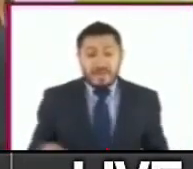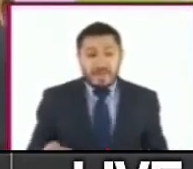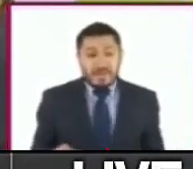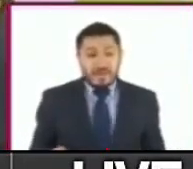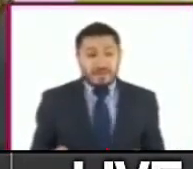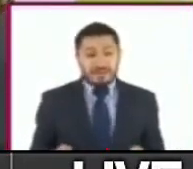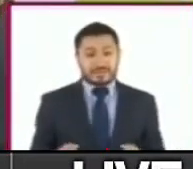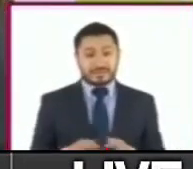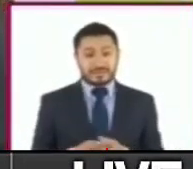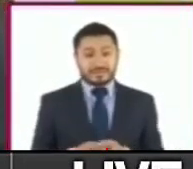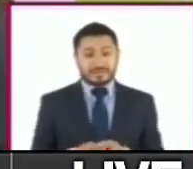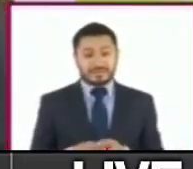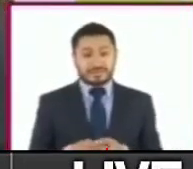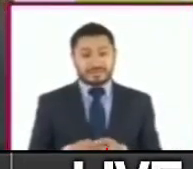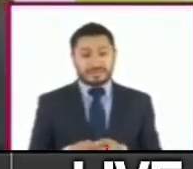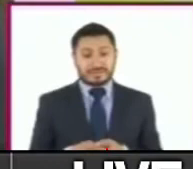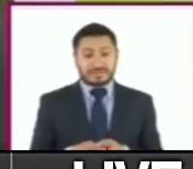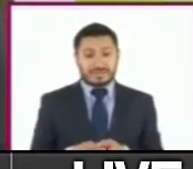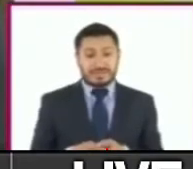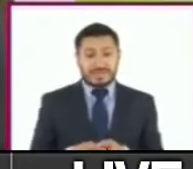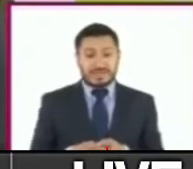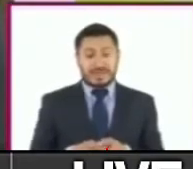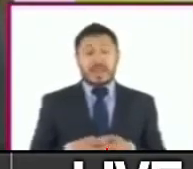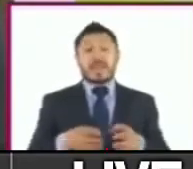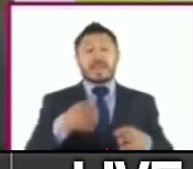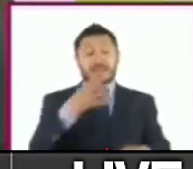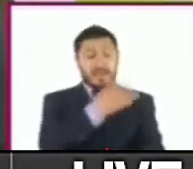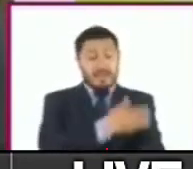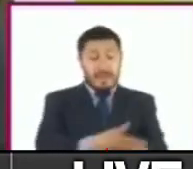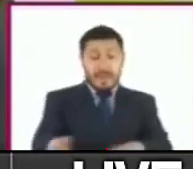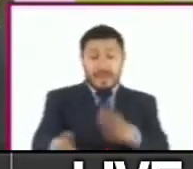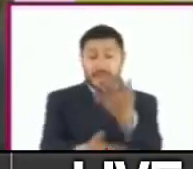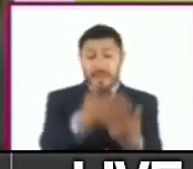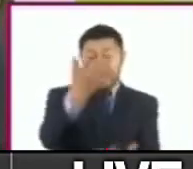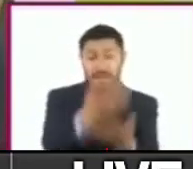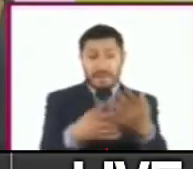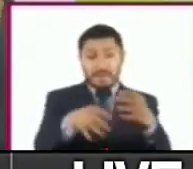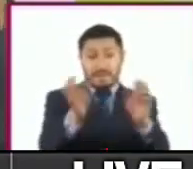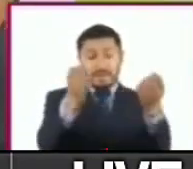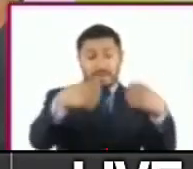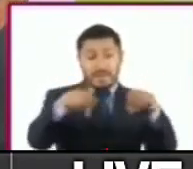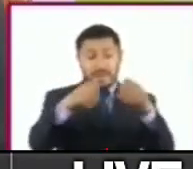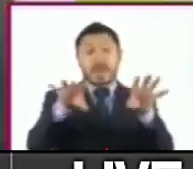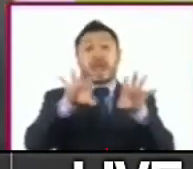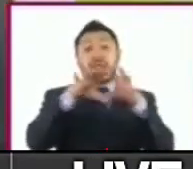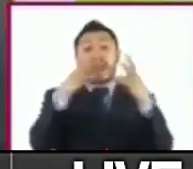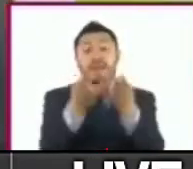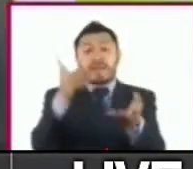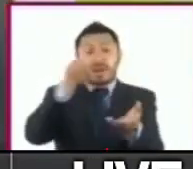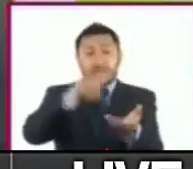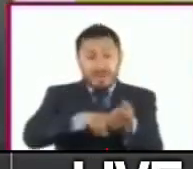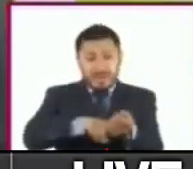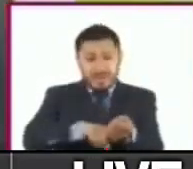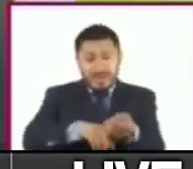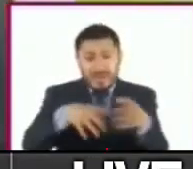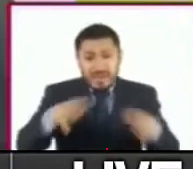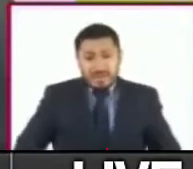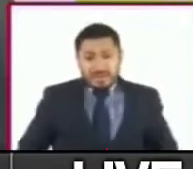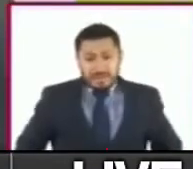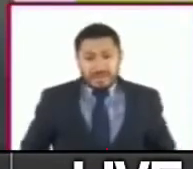frente y voy a hacer círculos con mis muñecas, círculos hacia afuera.